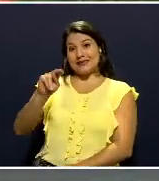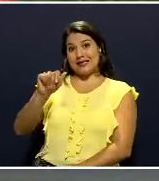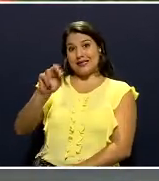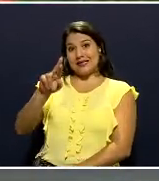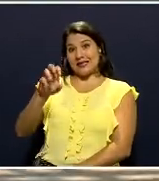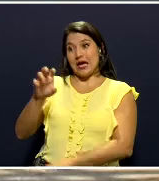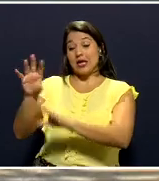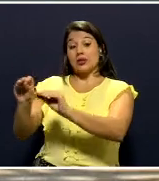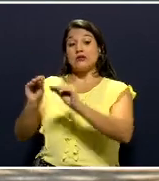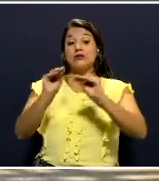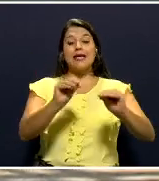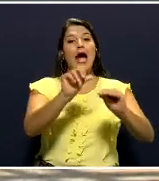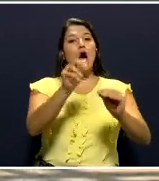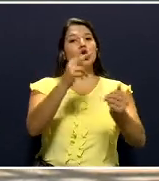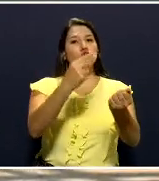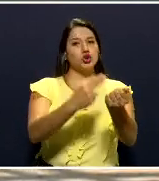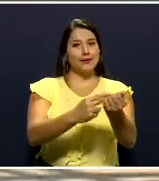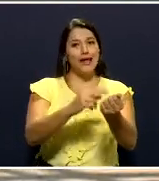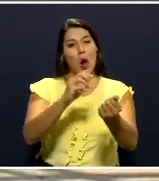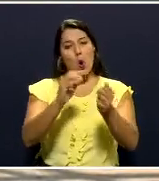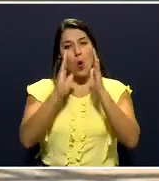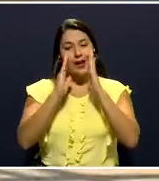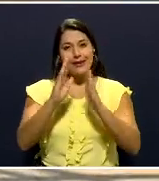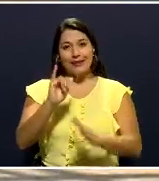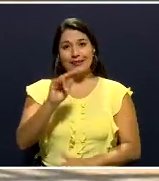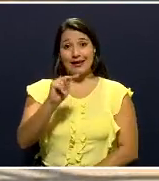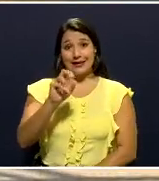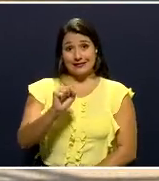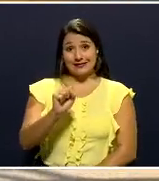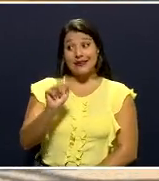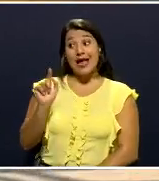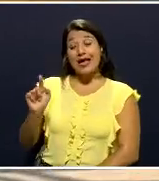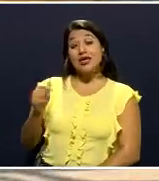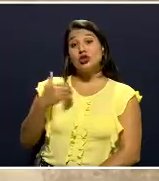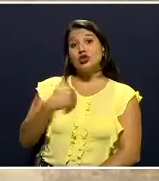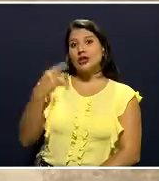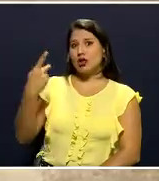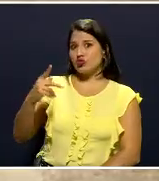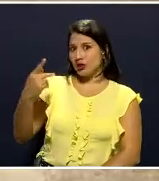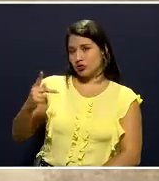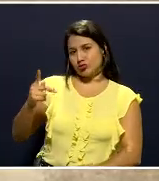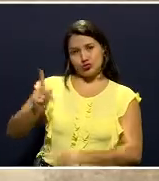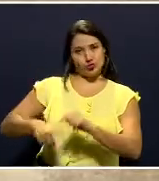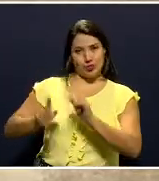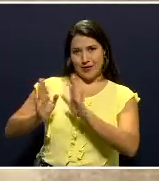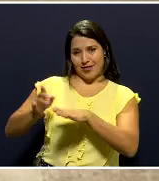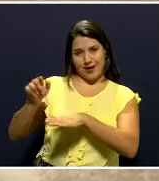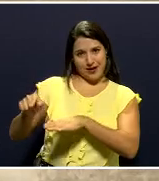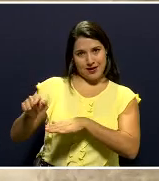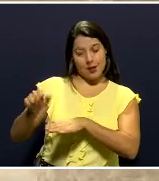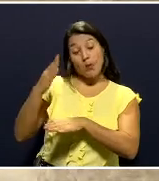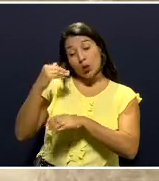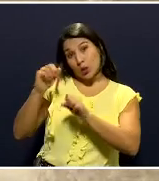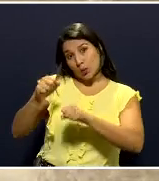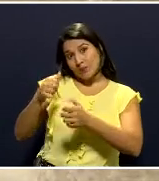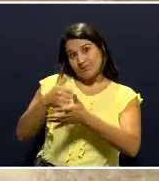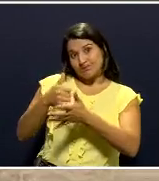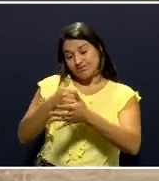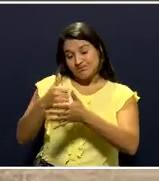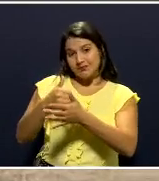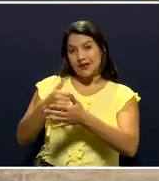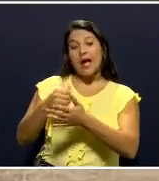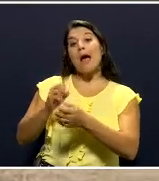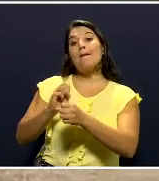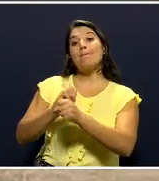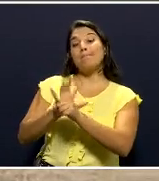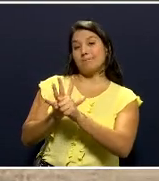que muchas de esas personas tienen factores de riesgo que podrían hacerlos vulnerables al virus. Macaya recalcó que este edificio se